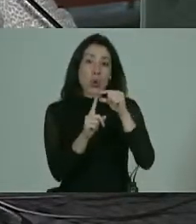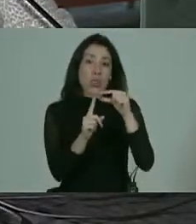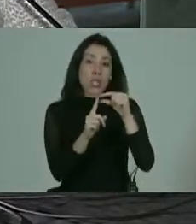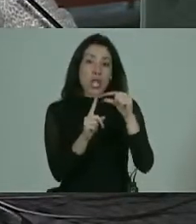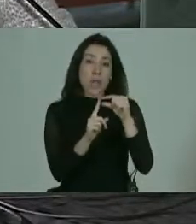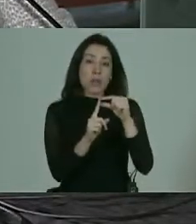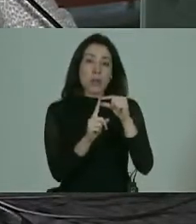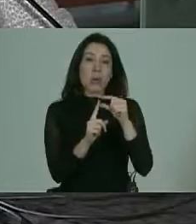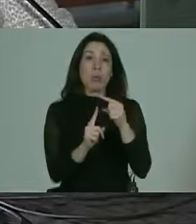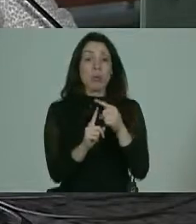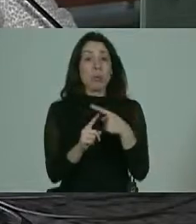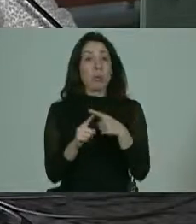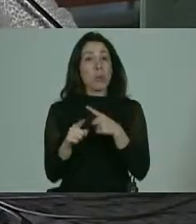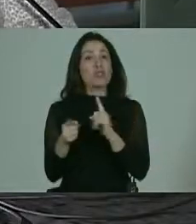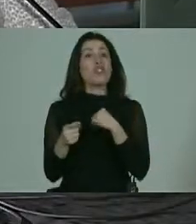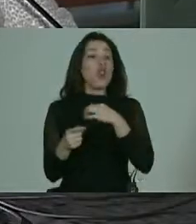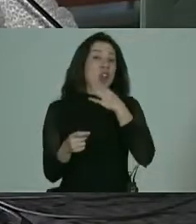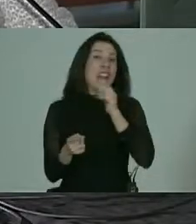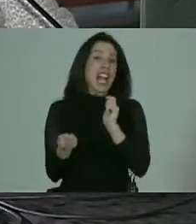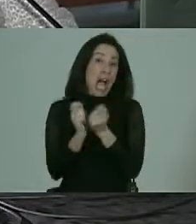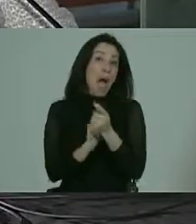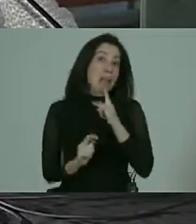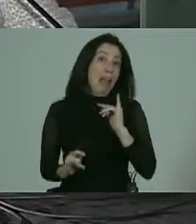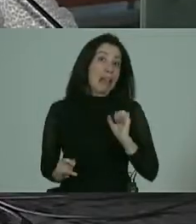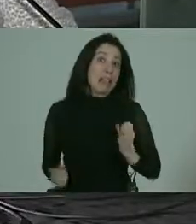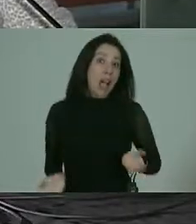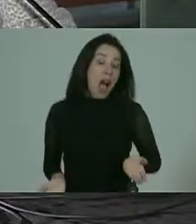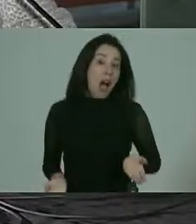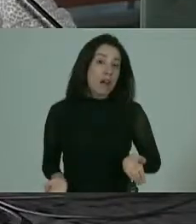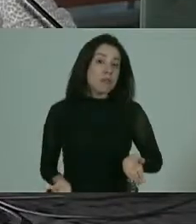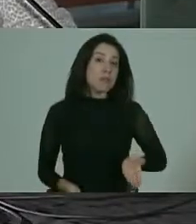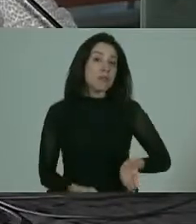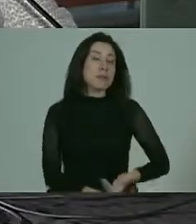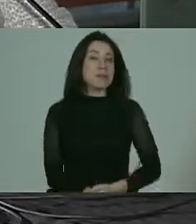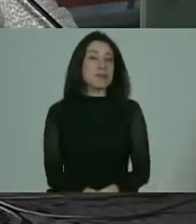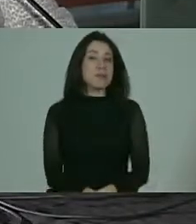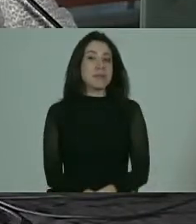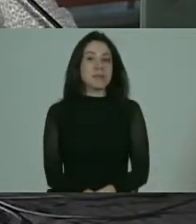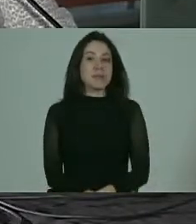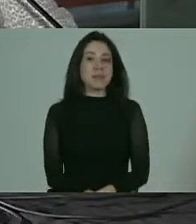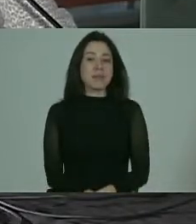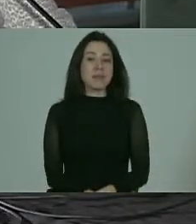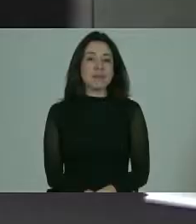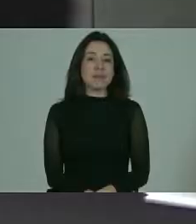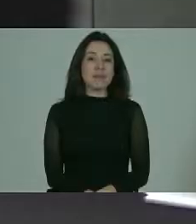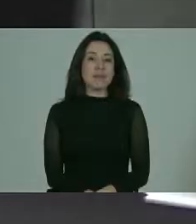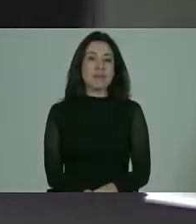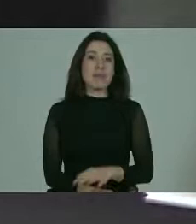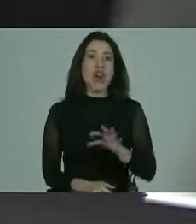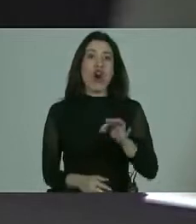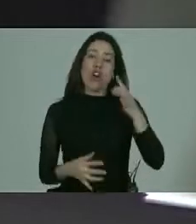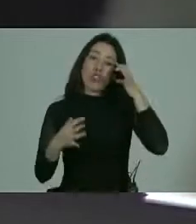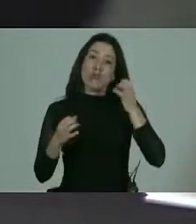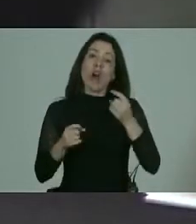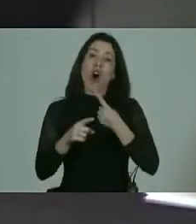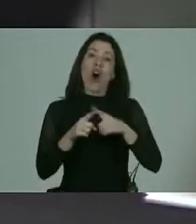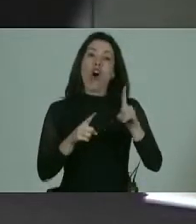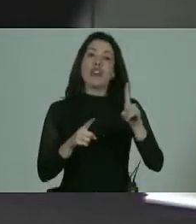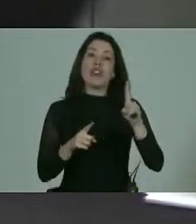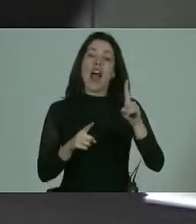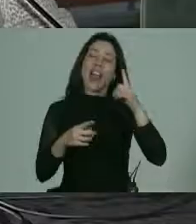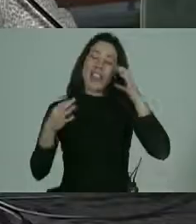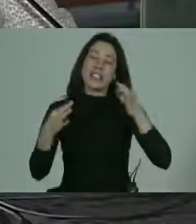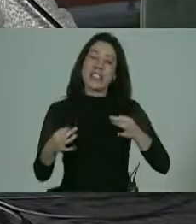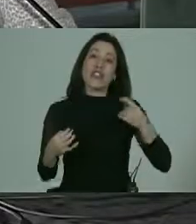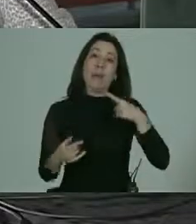pues sí o sí a cambiar a la tía pero pero o tomaron otra determinación más drásticas es